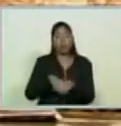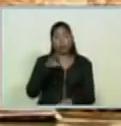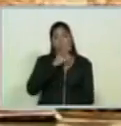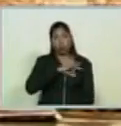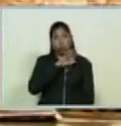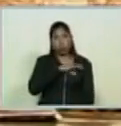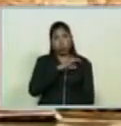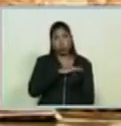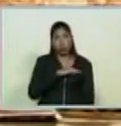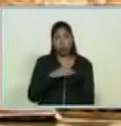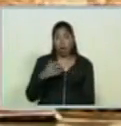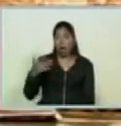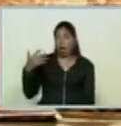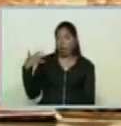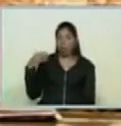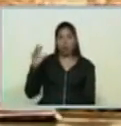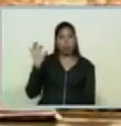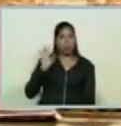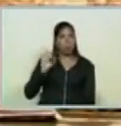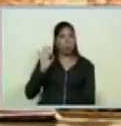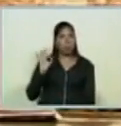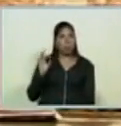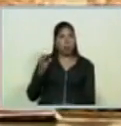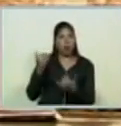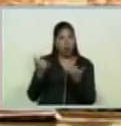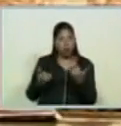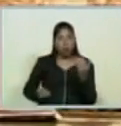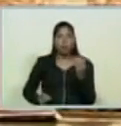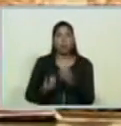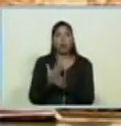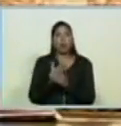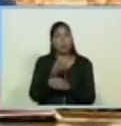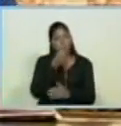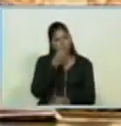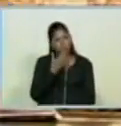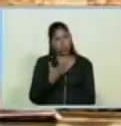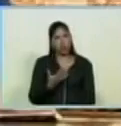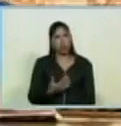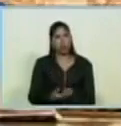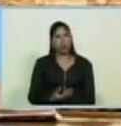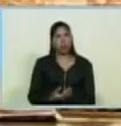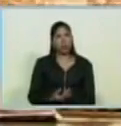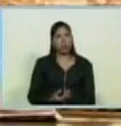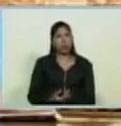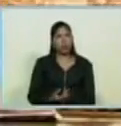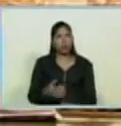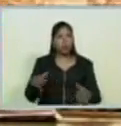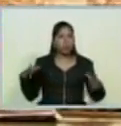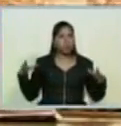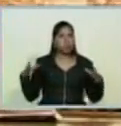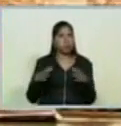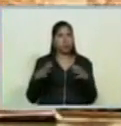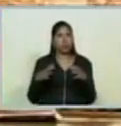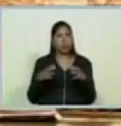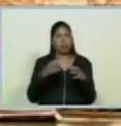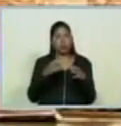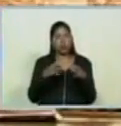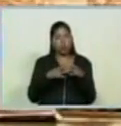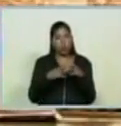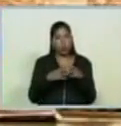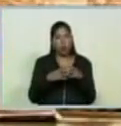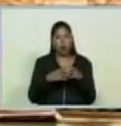la historia de Venezuela. Además es algo hermoso, construir así es hermoso porque estamos construyendo para el futuro.